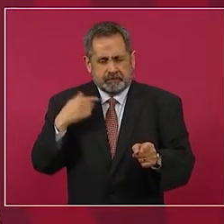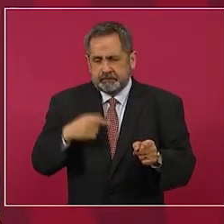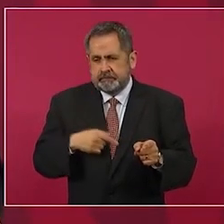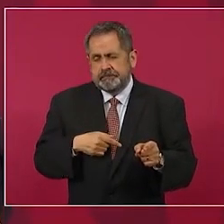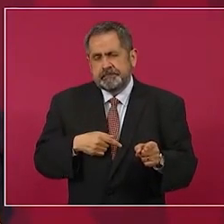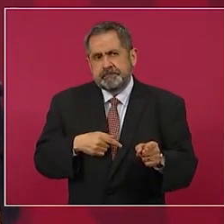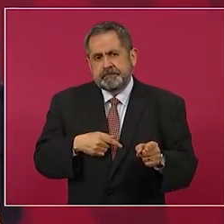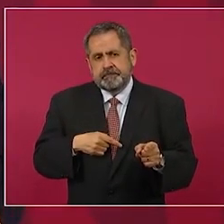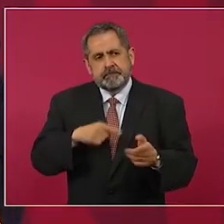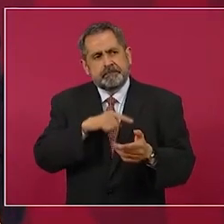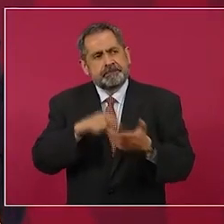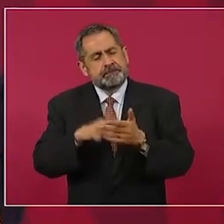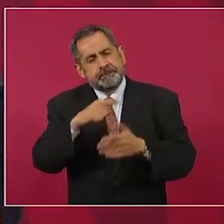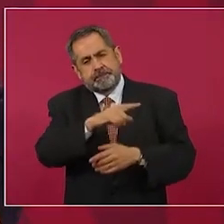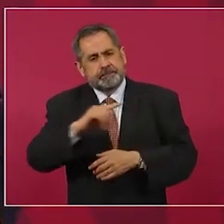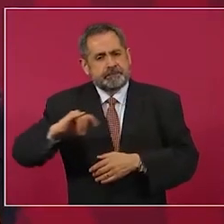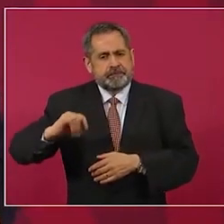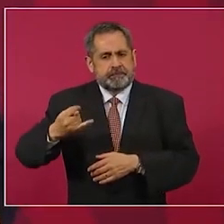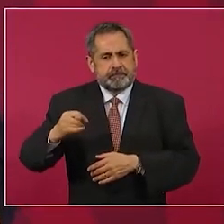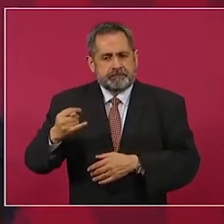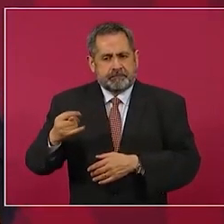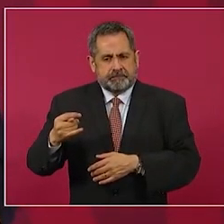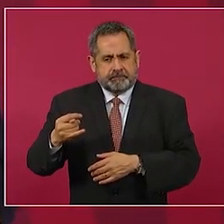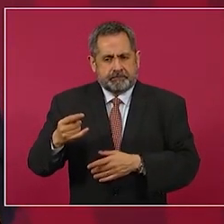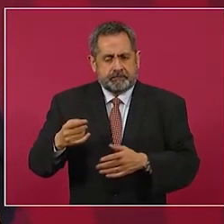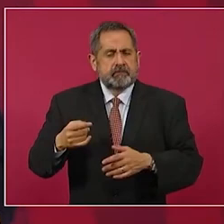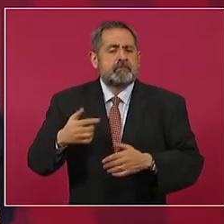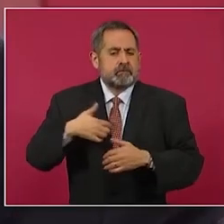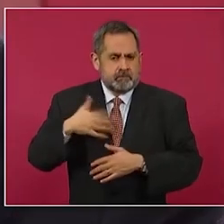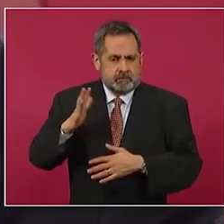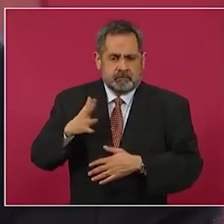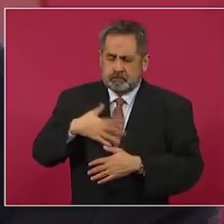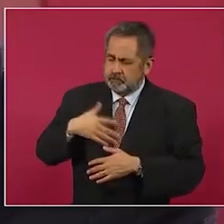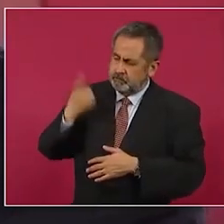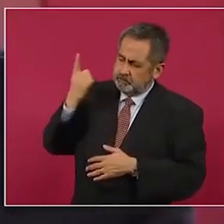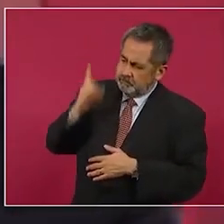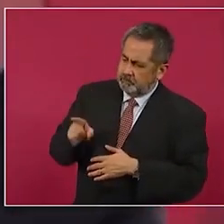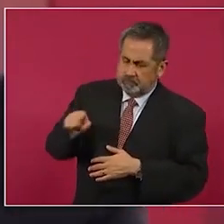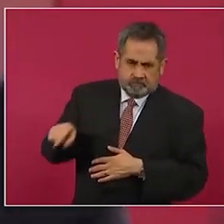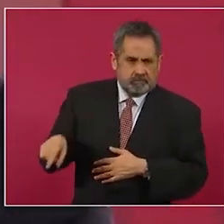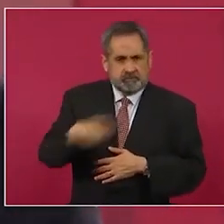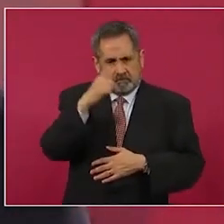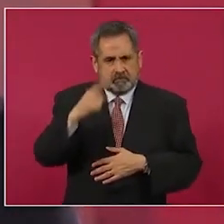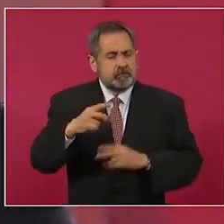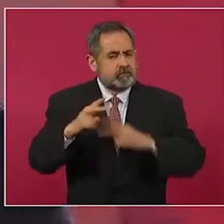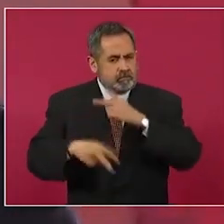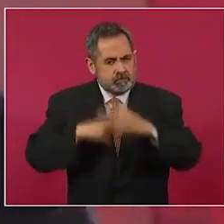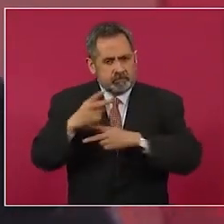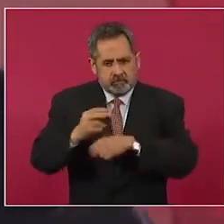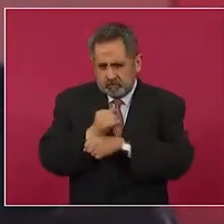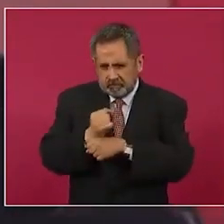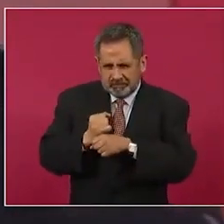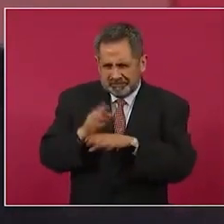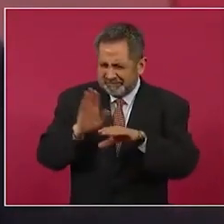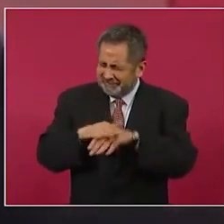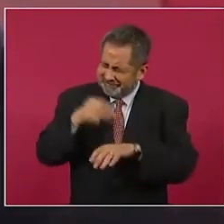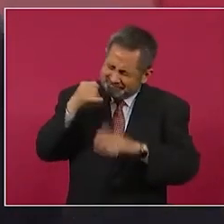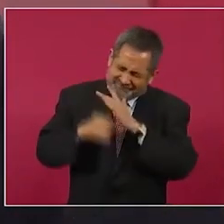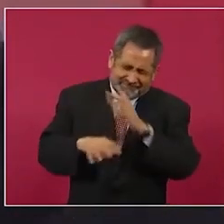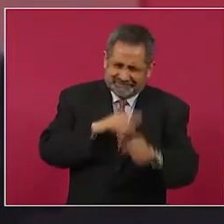en Tijuana. He dado ya instrucciones porque vamos a llevar a cabo una investigación a